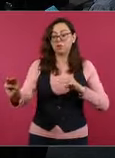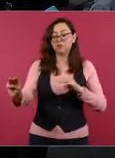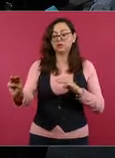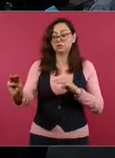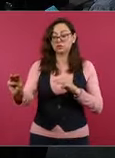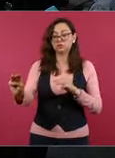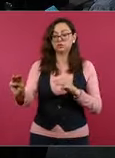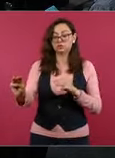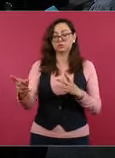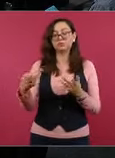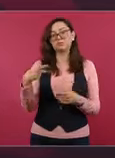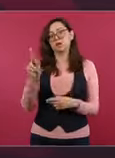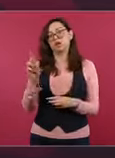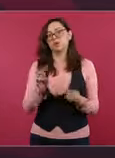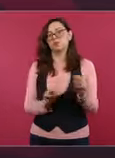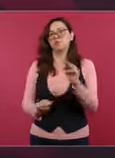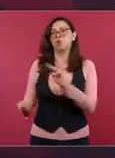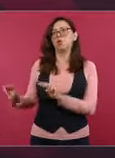es la sierra,